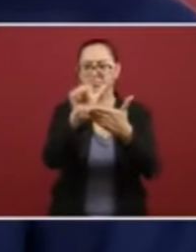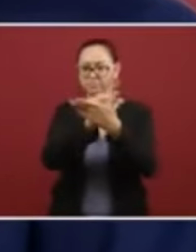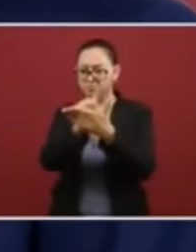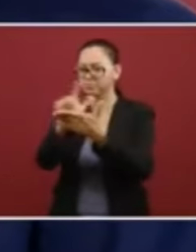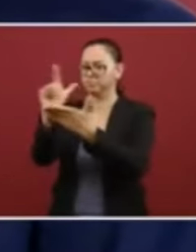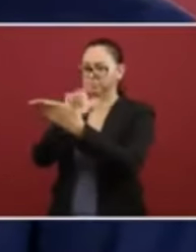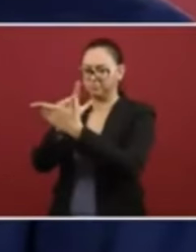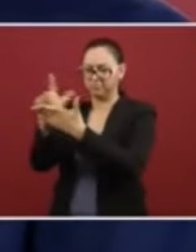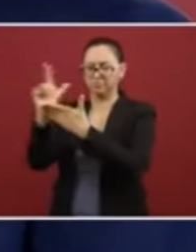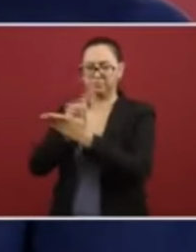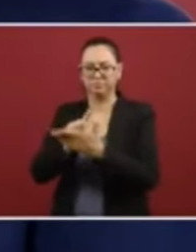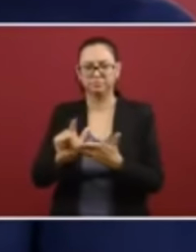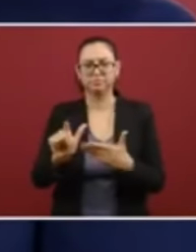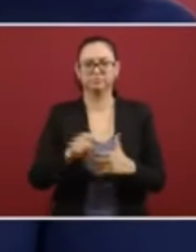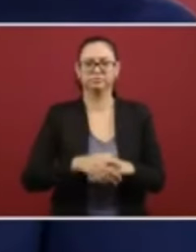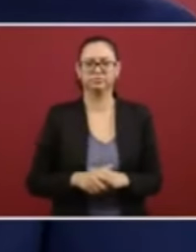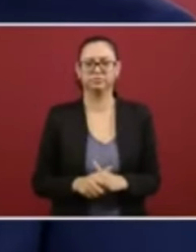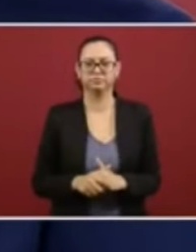Que